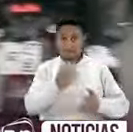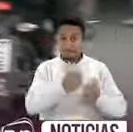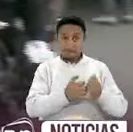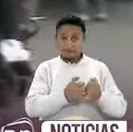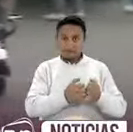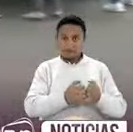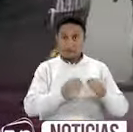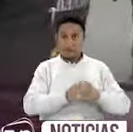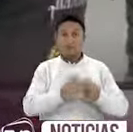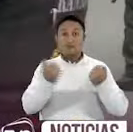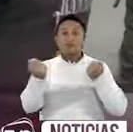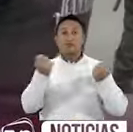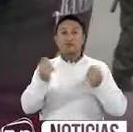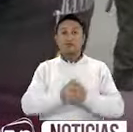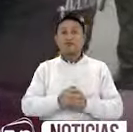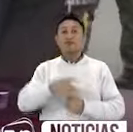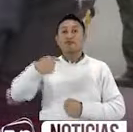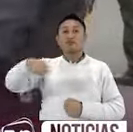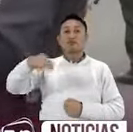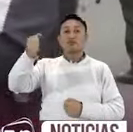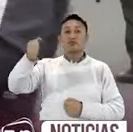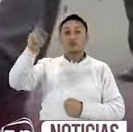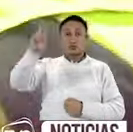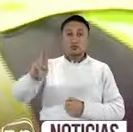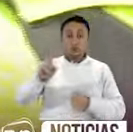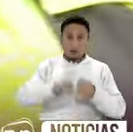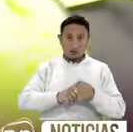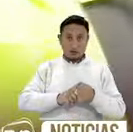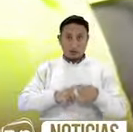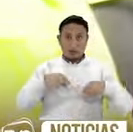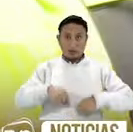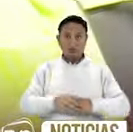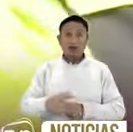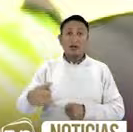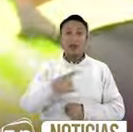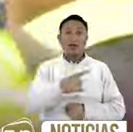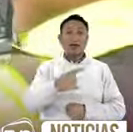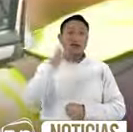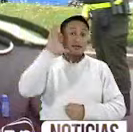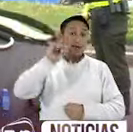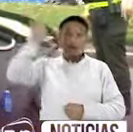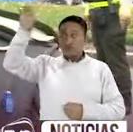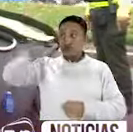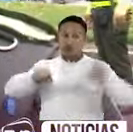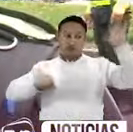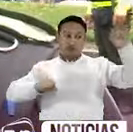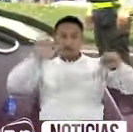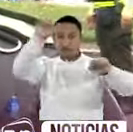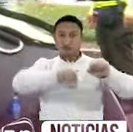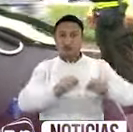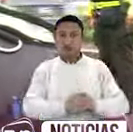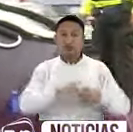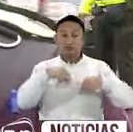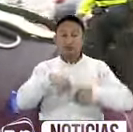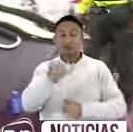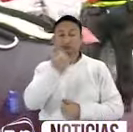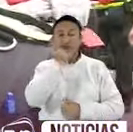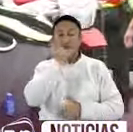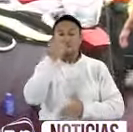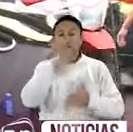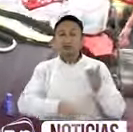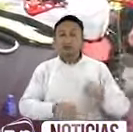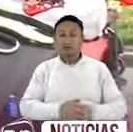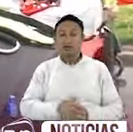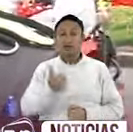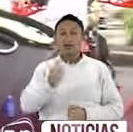los controles en el distrito Quitumbe, al sur de Quito, se han retirado los vidrios polarizados. Es una contravención pecuniaria